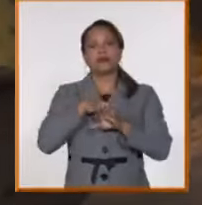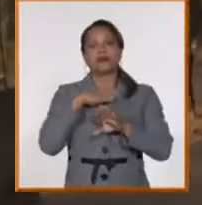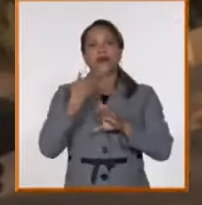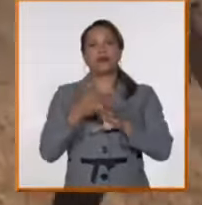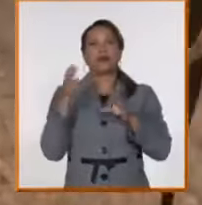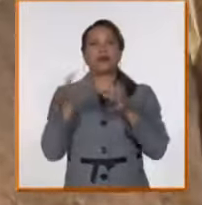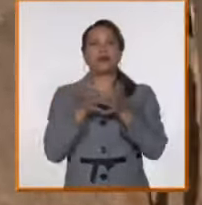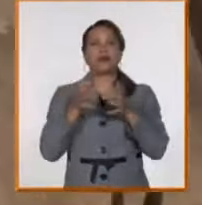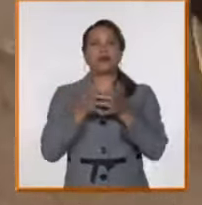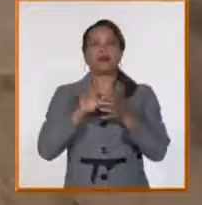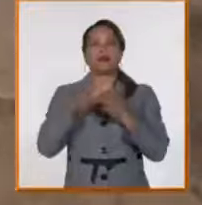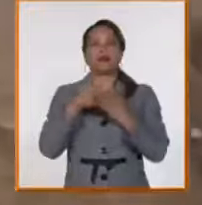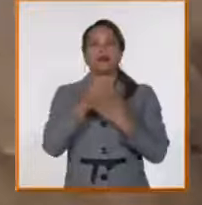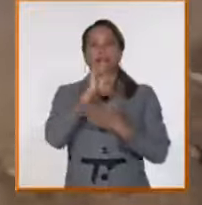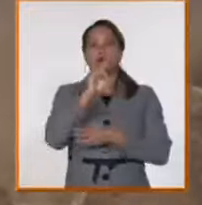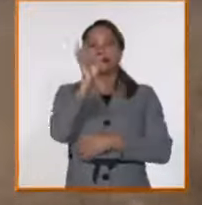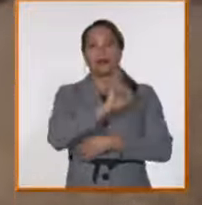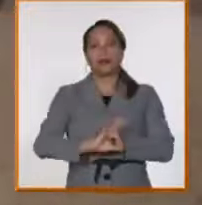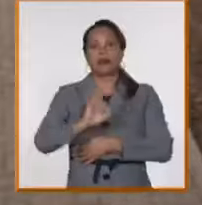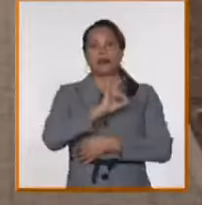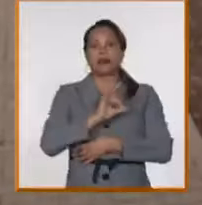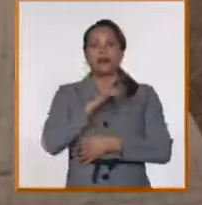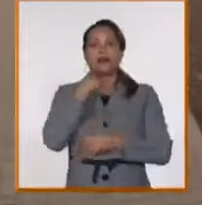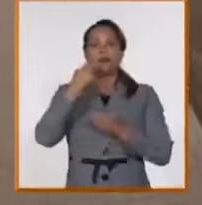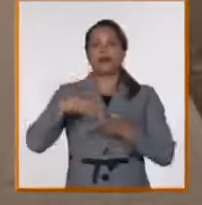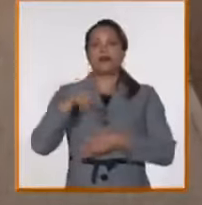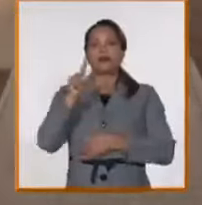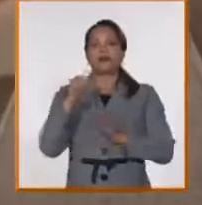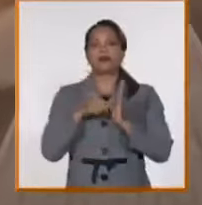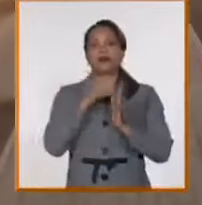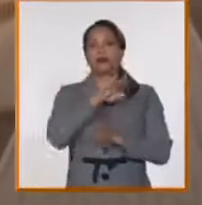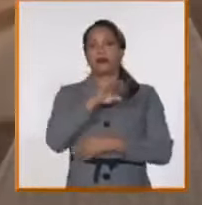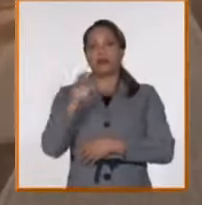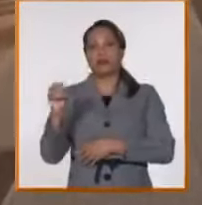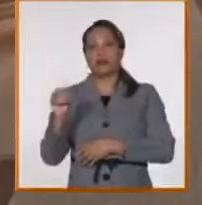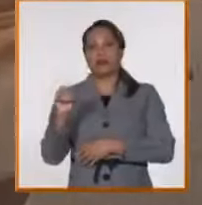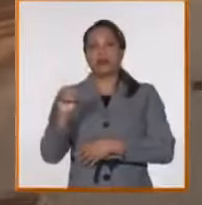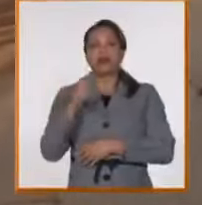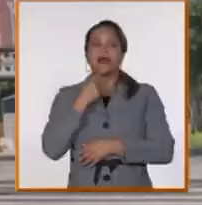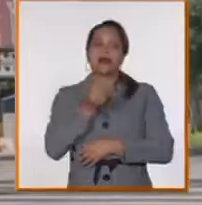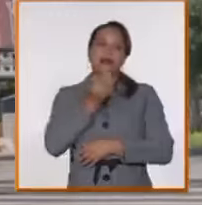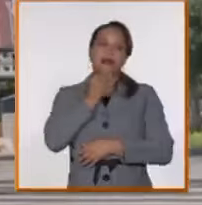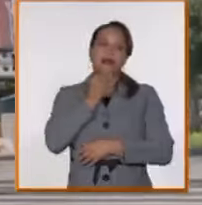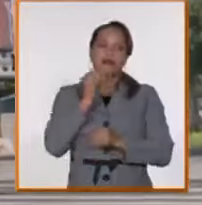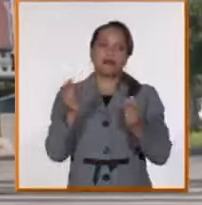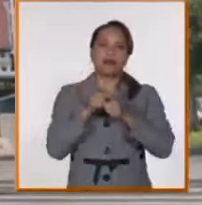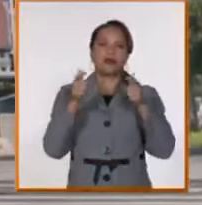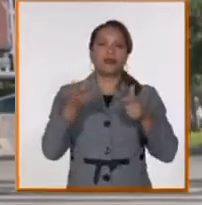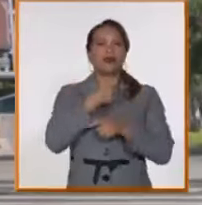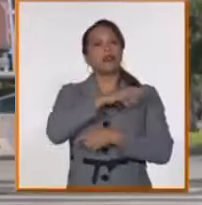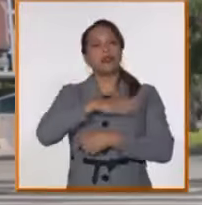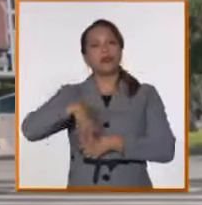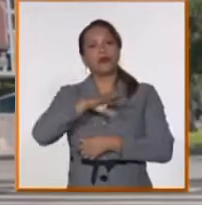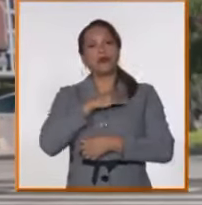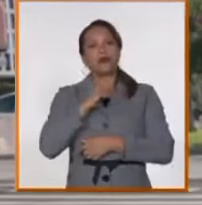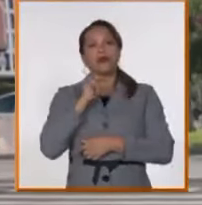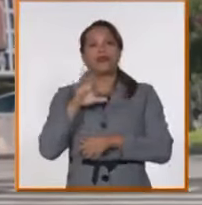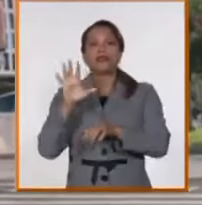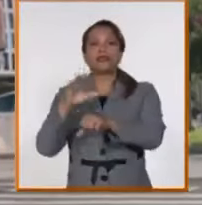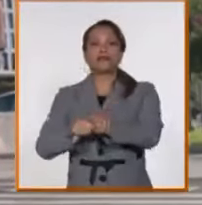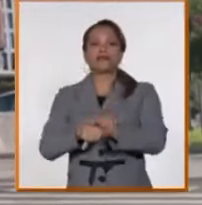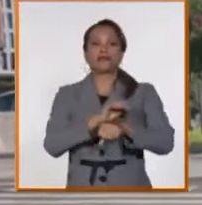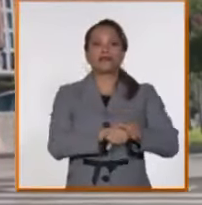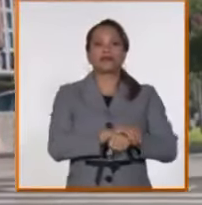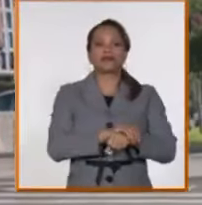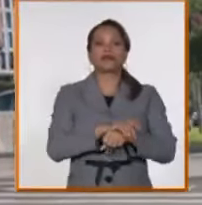jamás el 7 de octubre que dejó 14400 muertos en territorio israelí la mayoría civiles y se llevaron a unas 200 personas